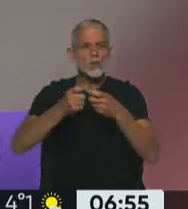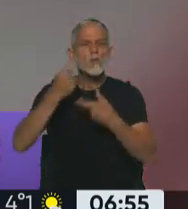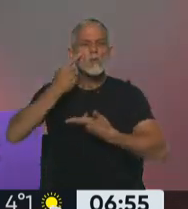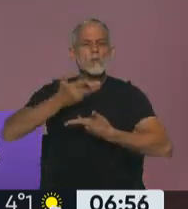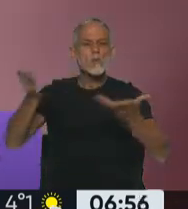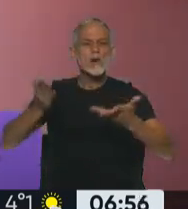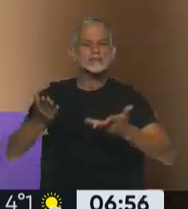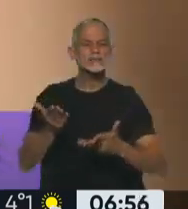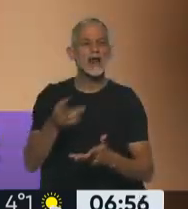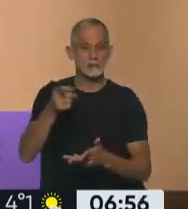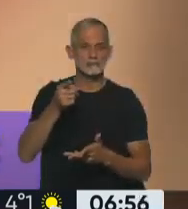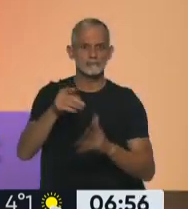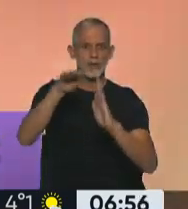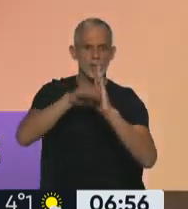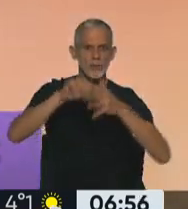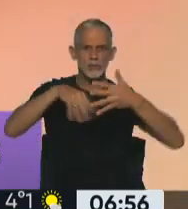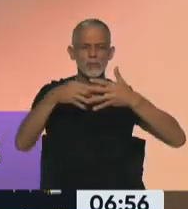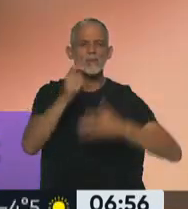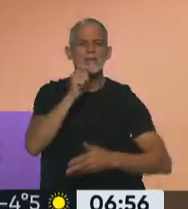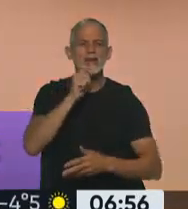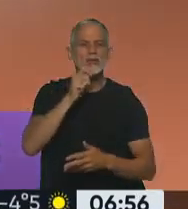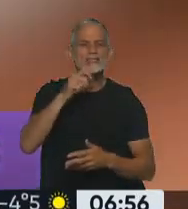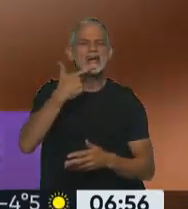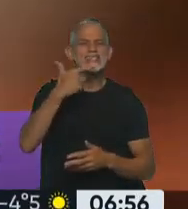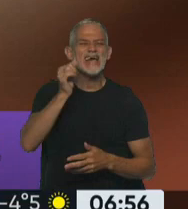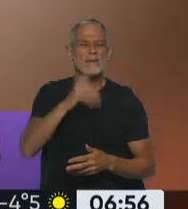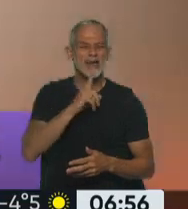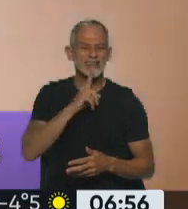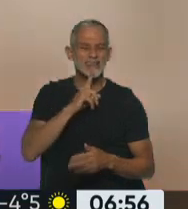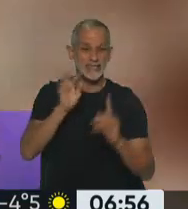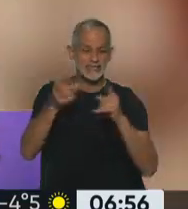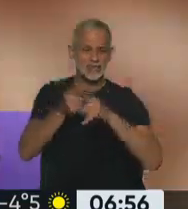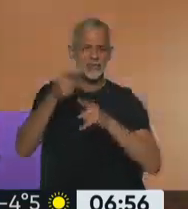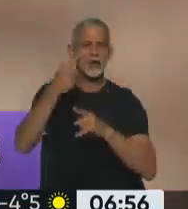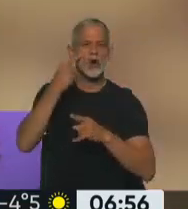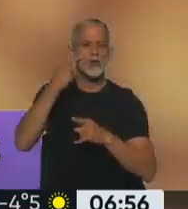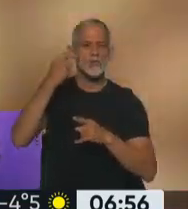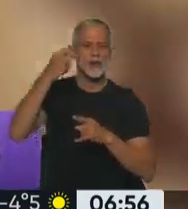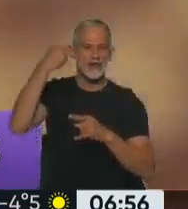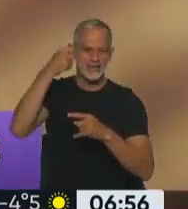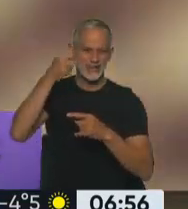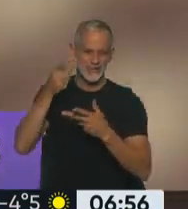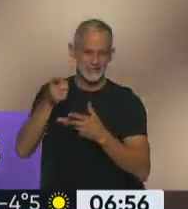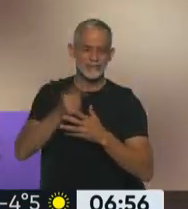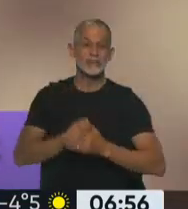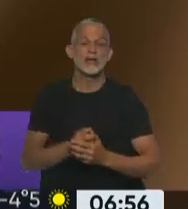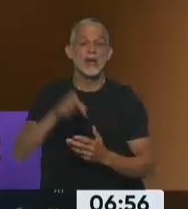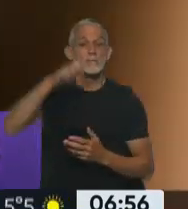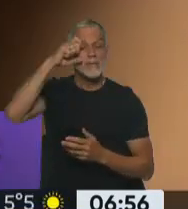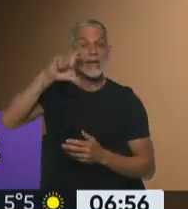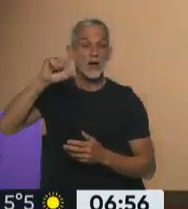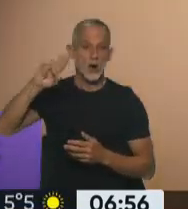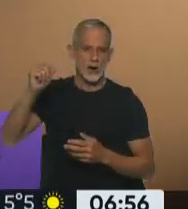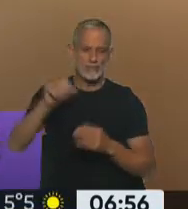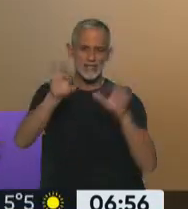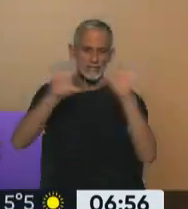está producida y programada por la periodista Cintia Sabat y por el cineasta Paulo Pécora. Los cortos seleccionados para esta edición son